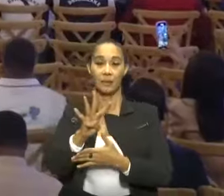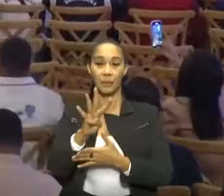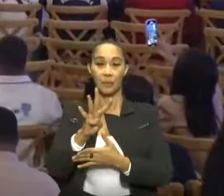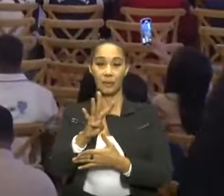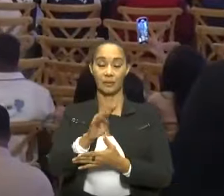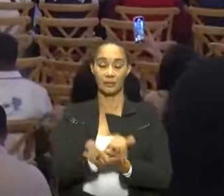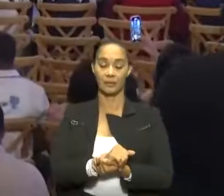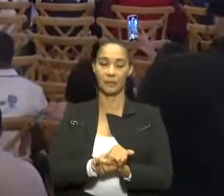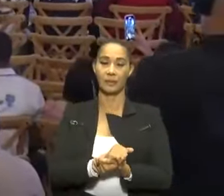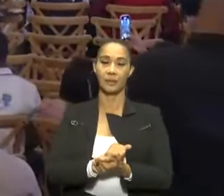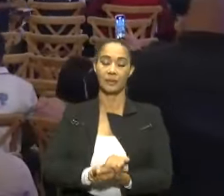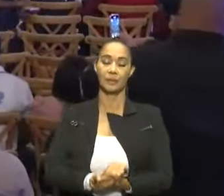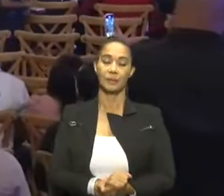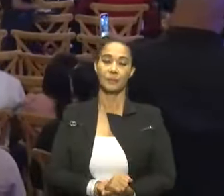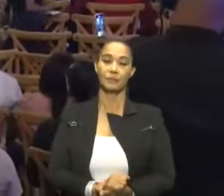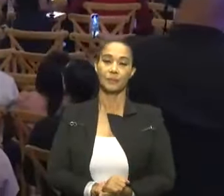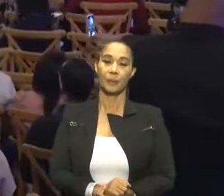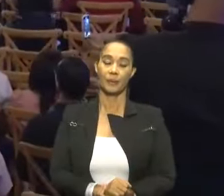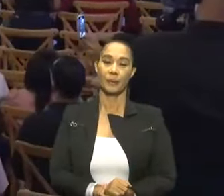2024.